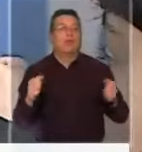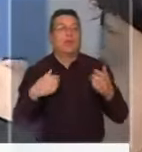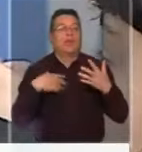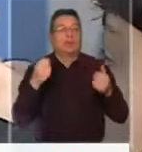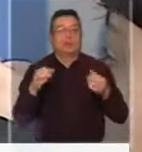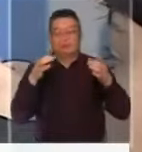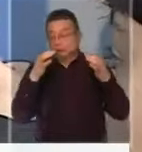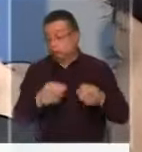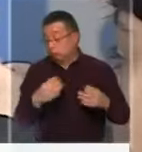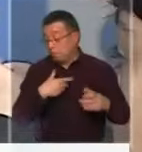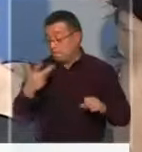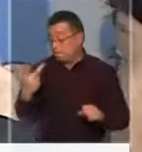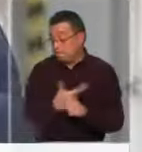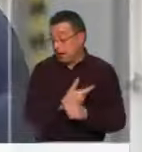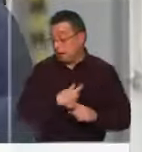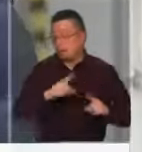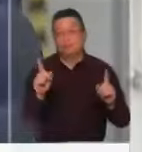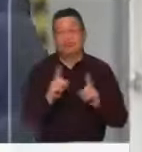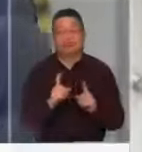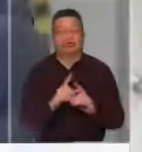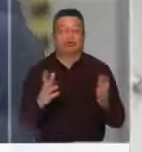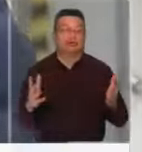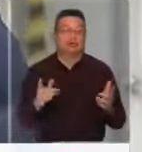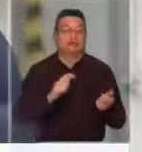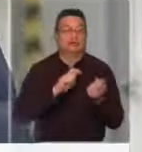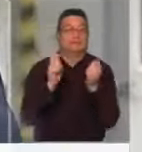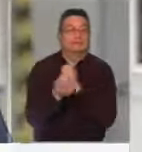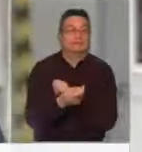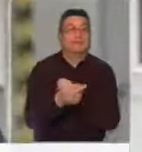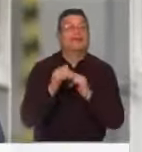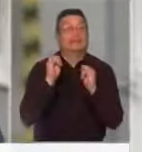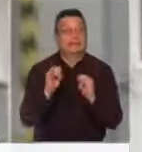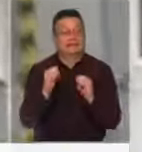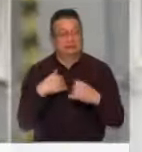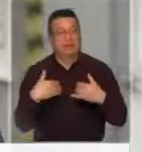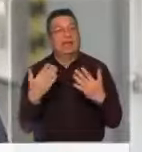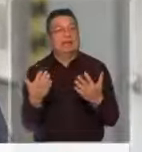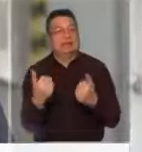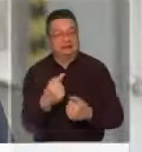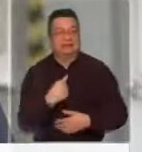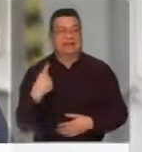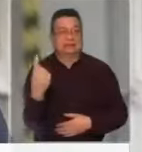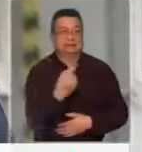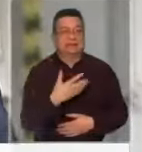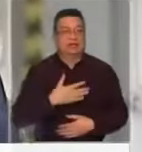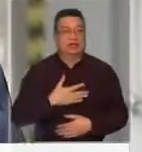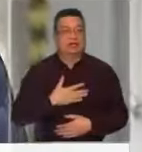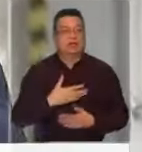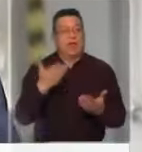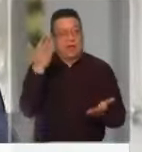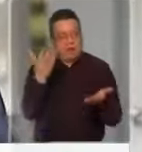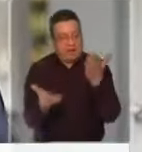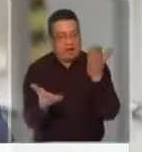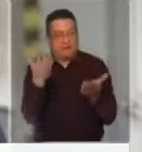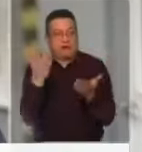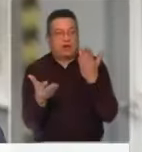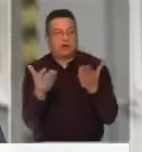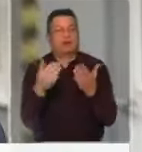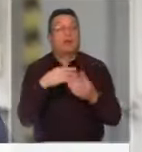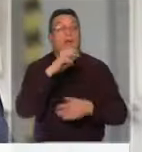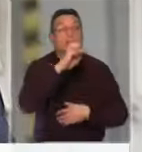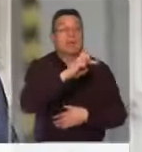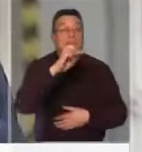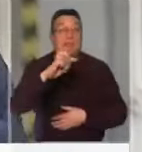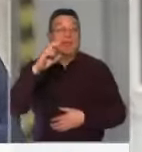concluir que no fue mal, sino que por el contrario. Quizás sí, lo que necesitamos es hacer una evaluación, en el caso del PPD,